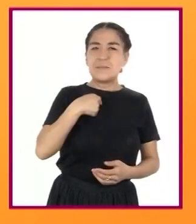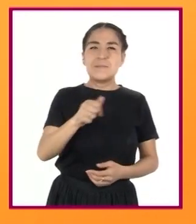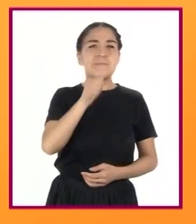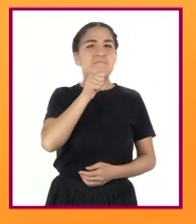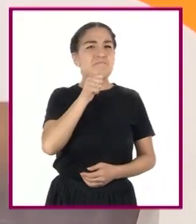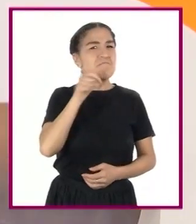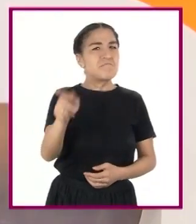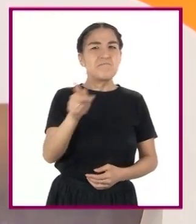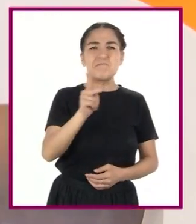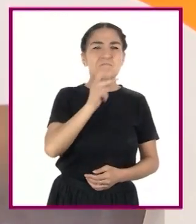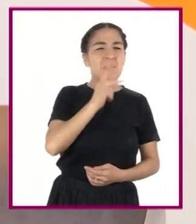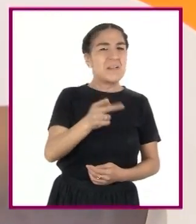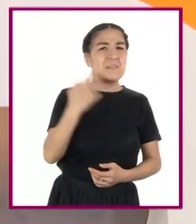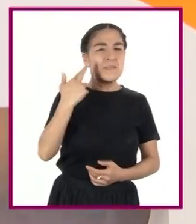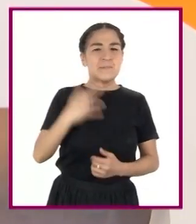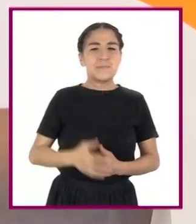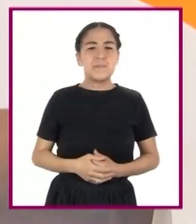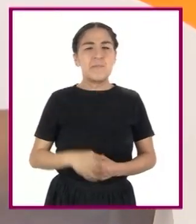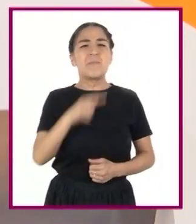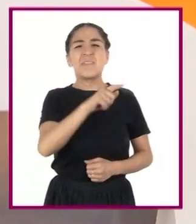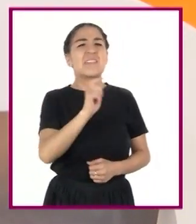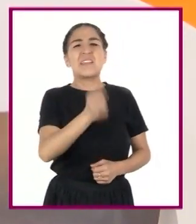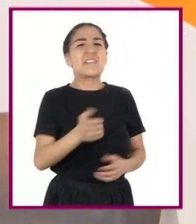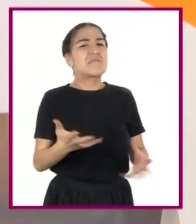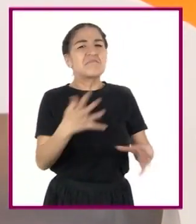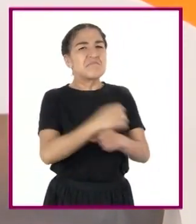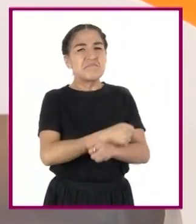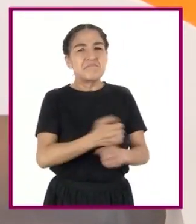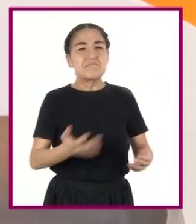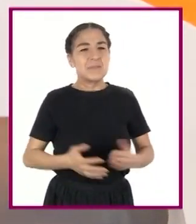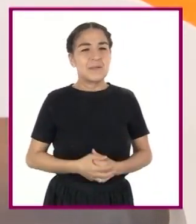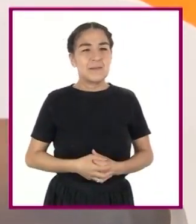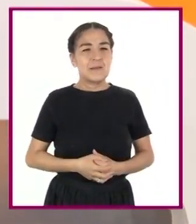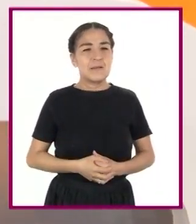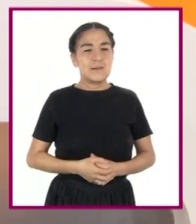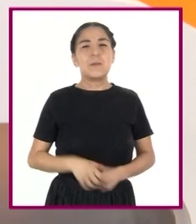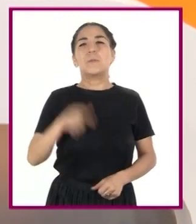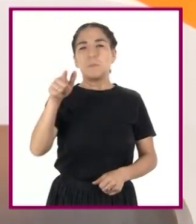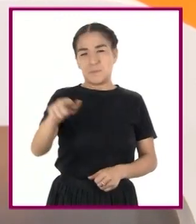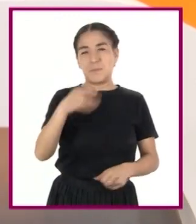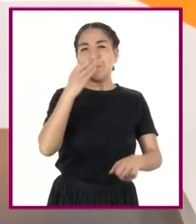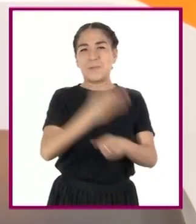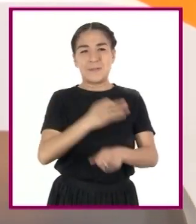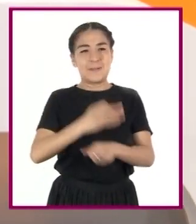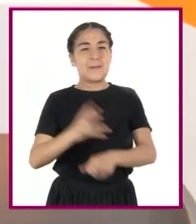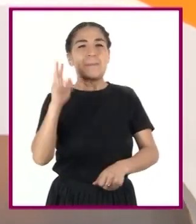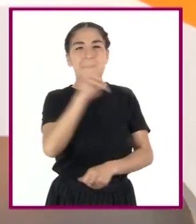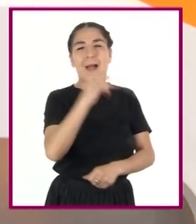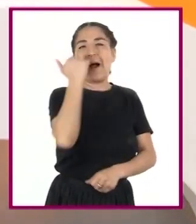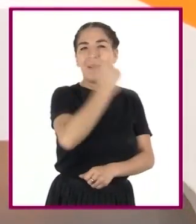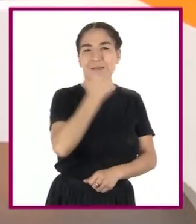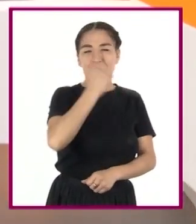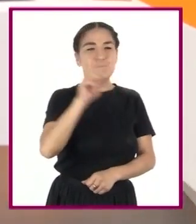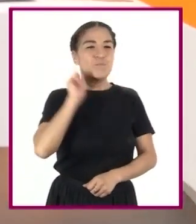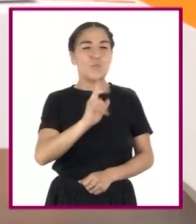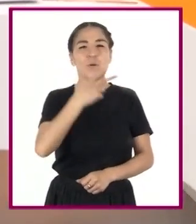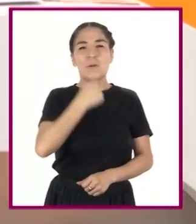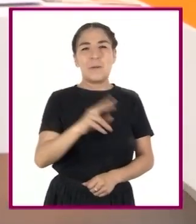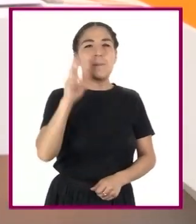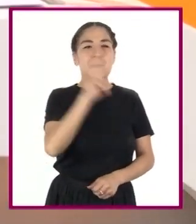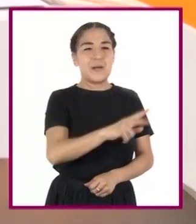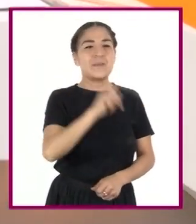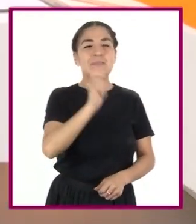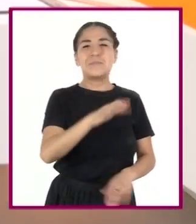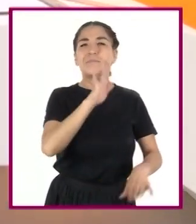esa palabra. ¿A qué se refiere, Laura? Te invito a que junto a nuestras alumnas y alumnos veamos